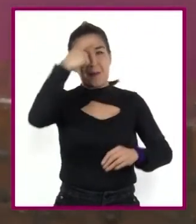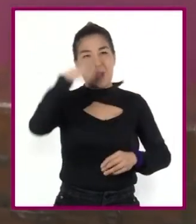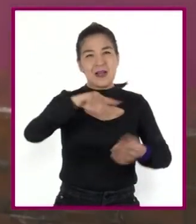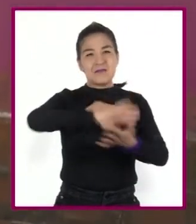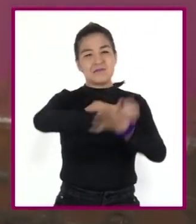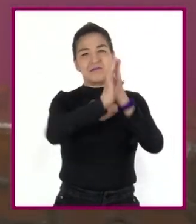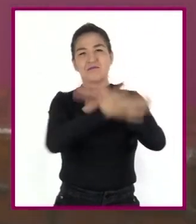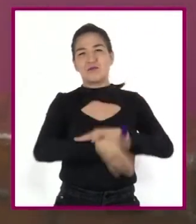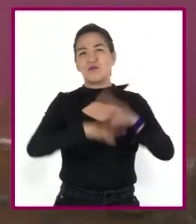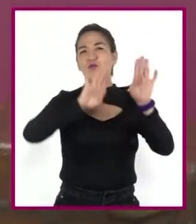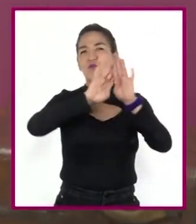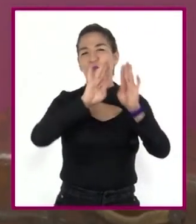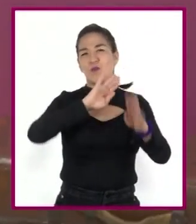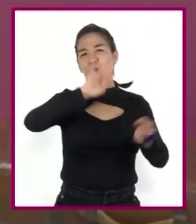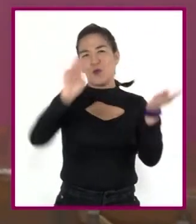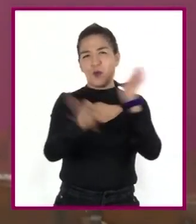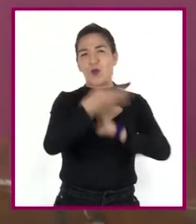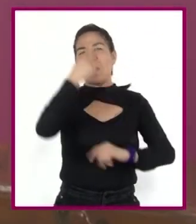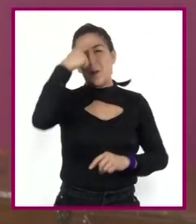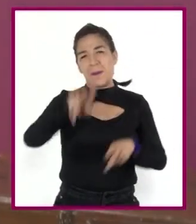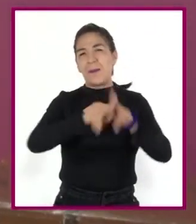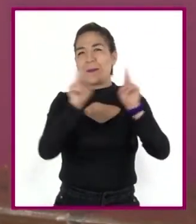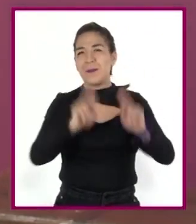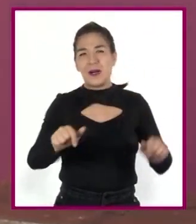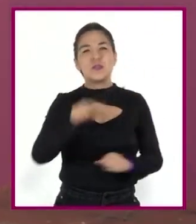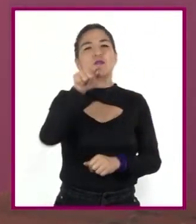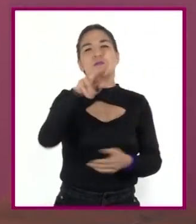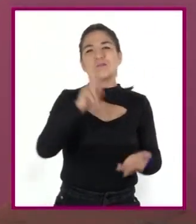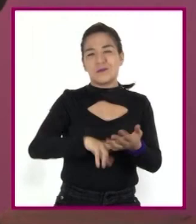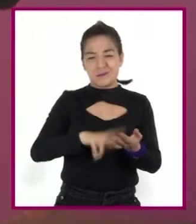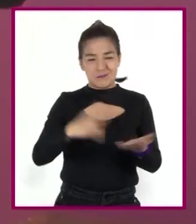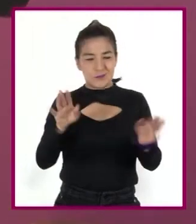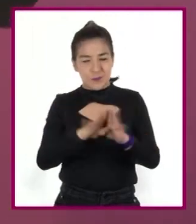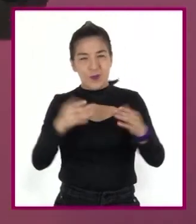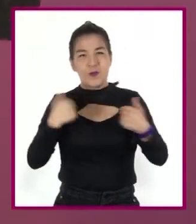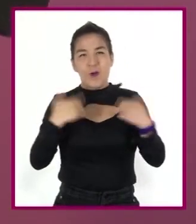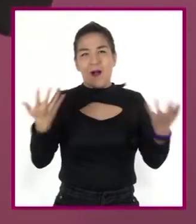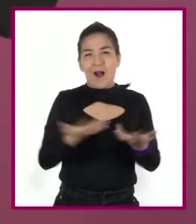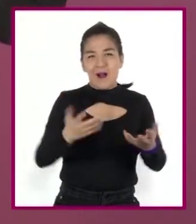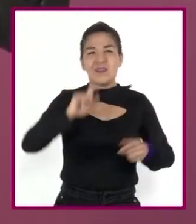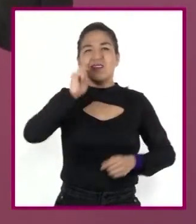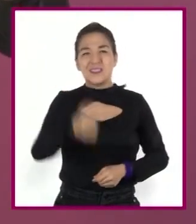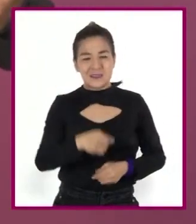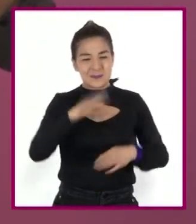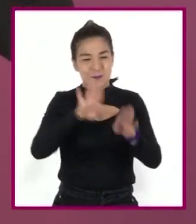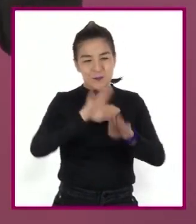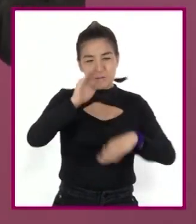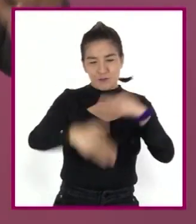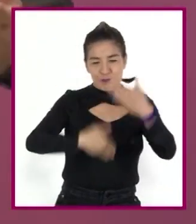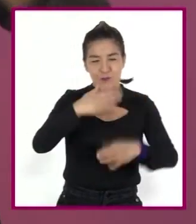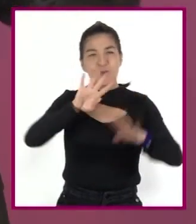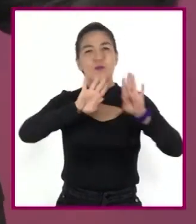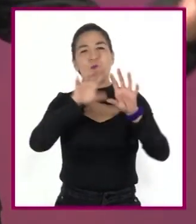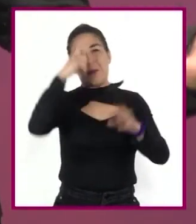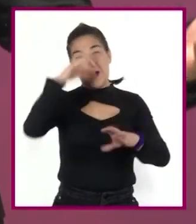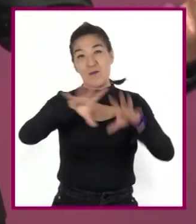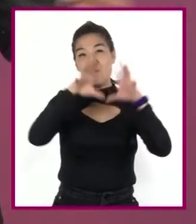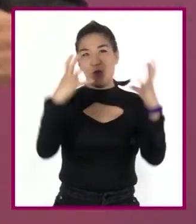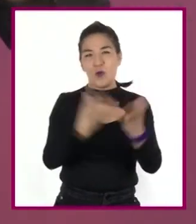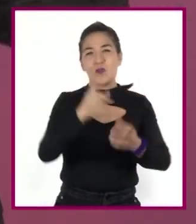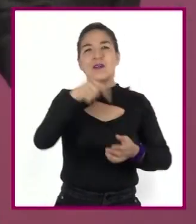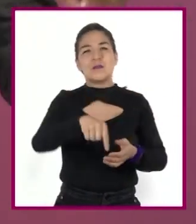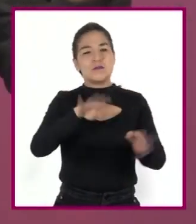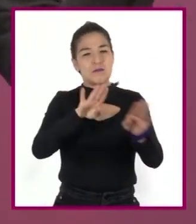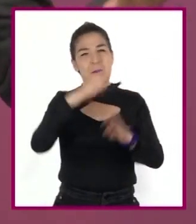paz? Cuando nos damos cuenta del valor de nuestras propias acciones, construir un mundo pacífico donde quepan muchos